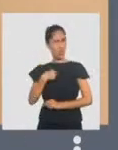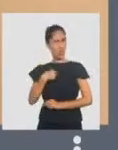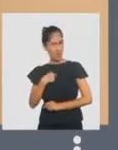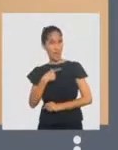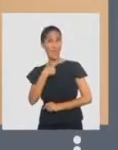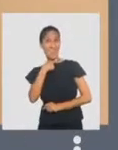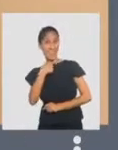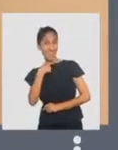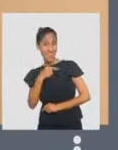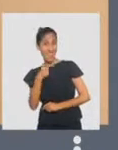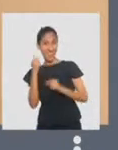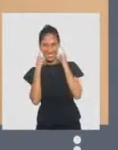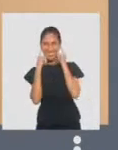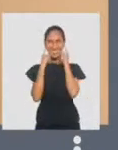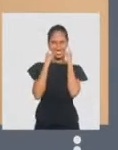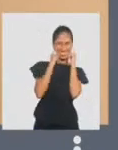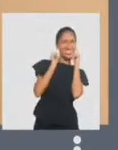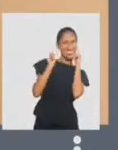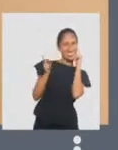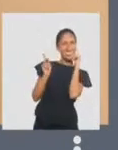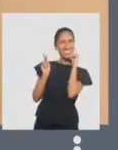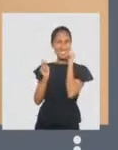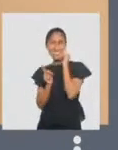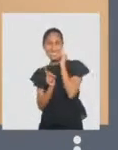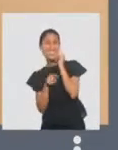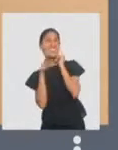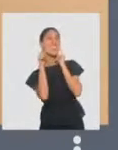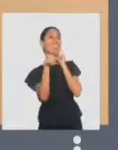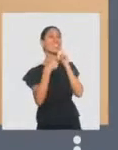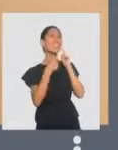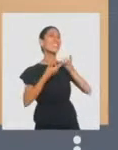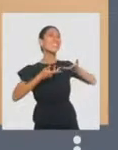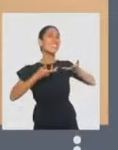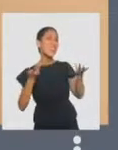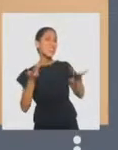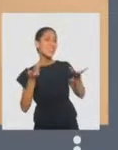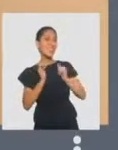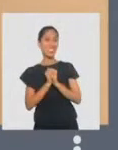old. I like listening to rock music. And you?